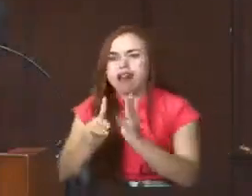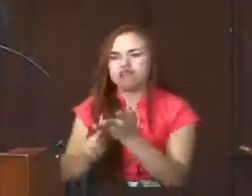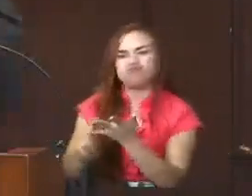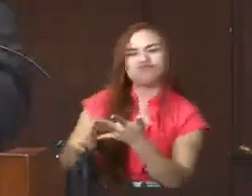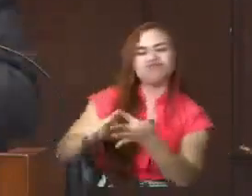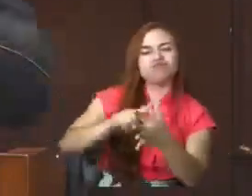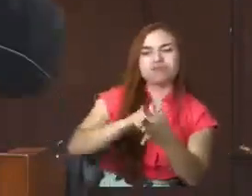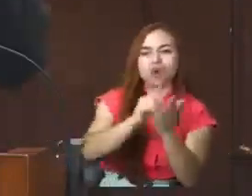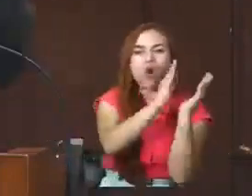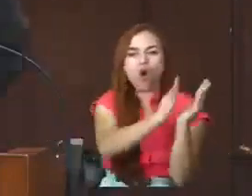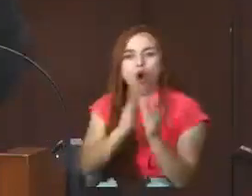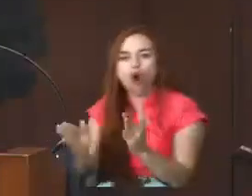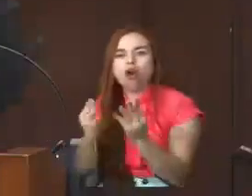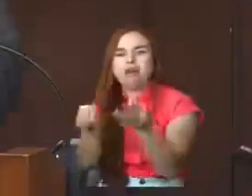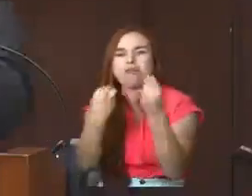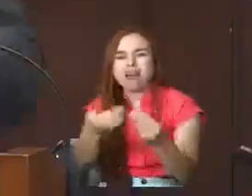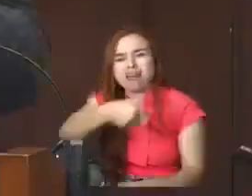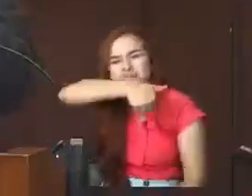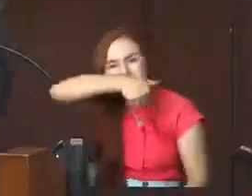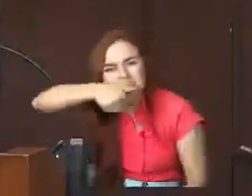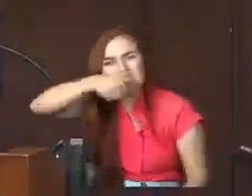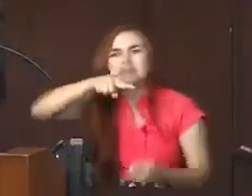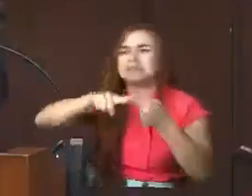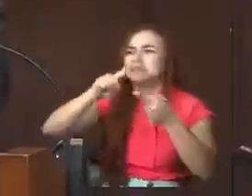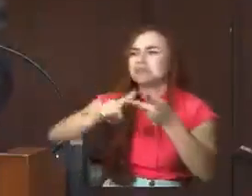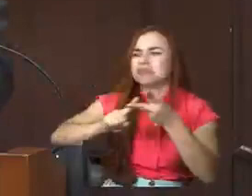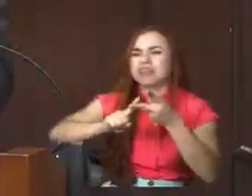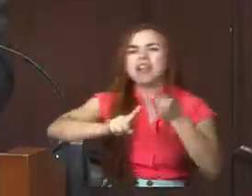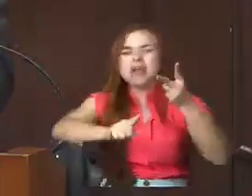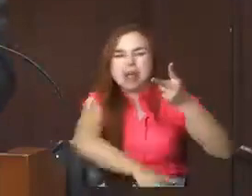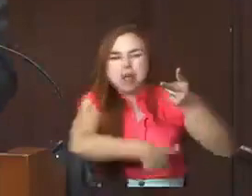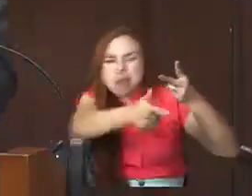narcotráfico, del terrorismo, de la trata de blanca,